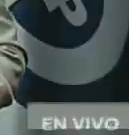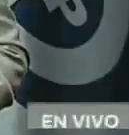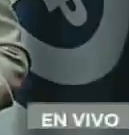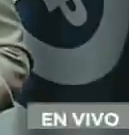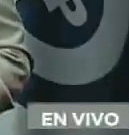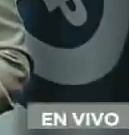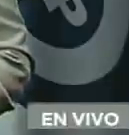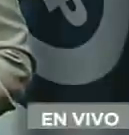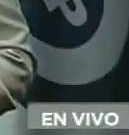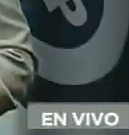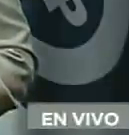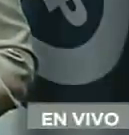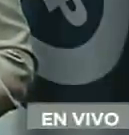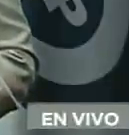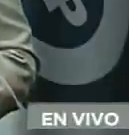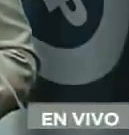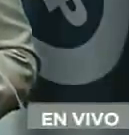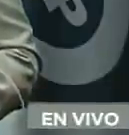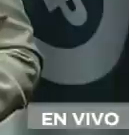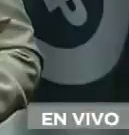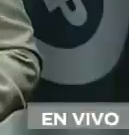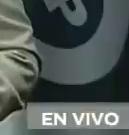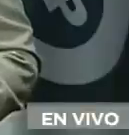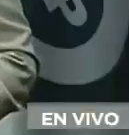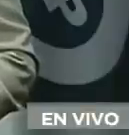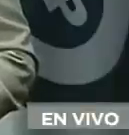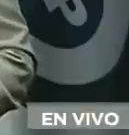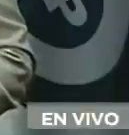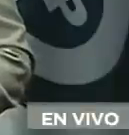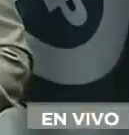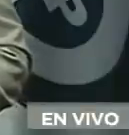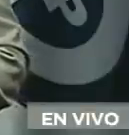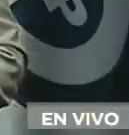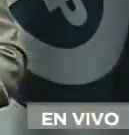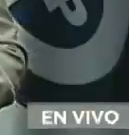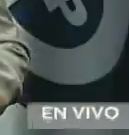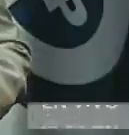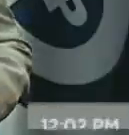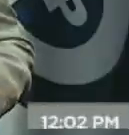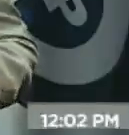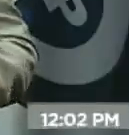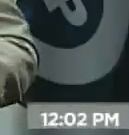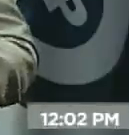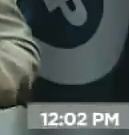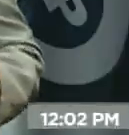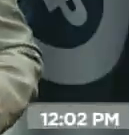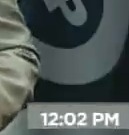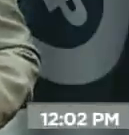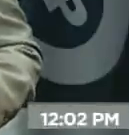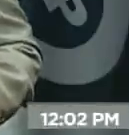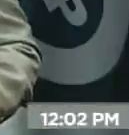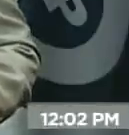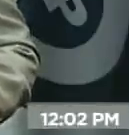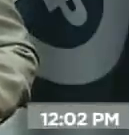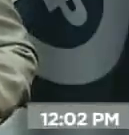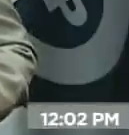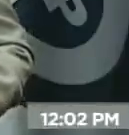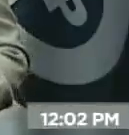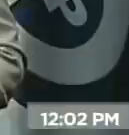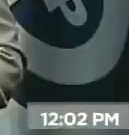de interés por esta oficina. Igualmente han podido revisar, junto con nuestros expertos y